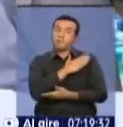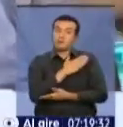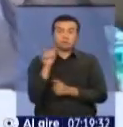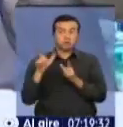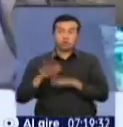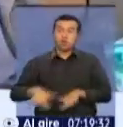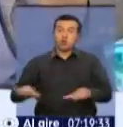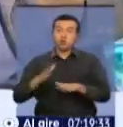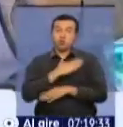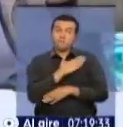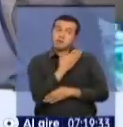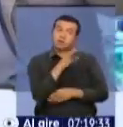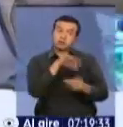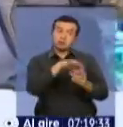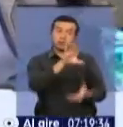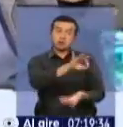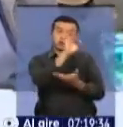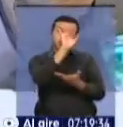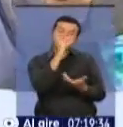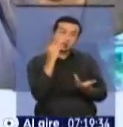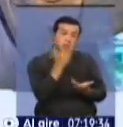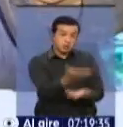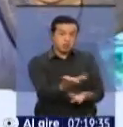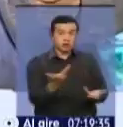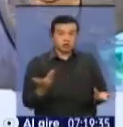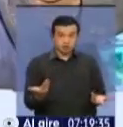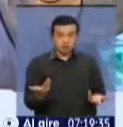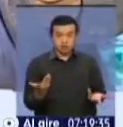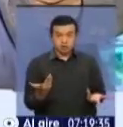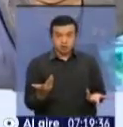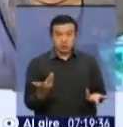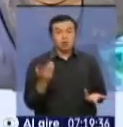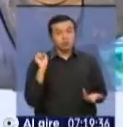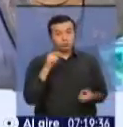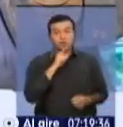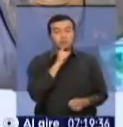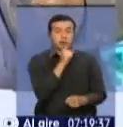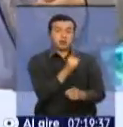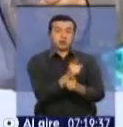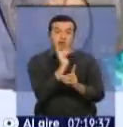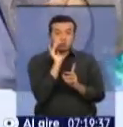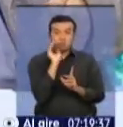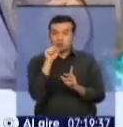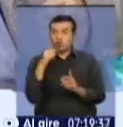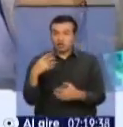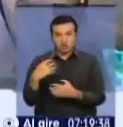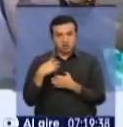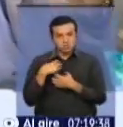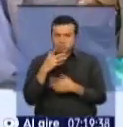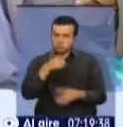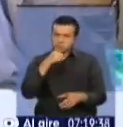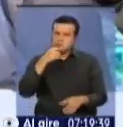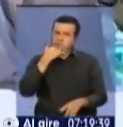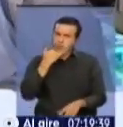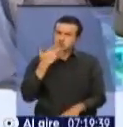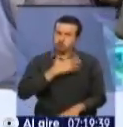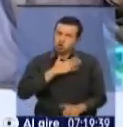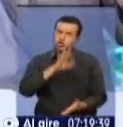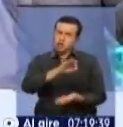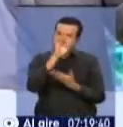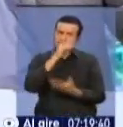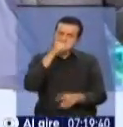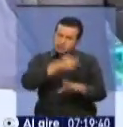la ciudadanía con su voto al que elige, al cual le puede recíprocamente reclamar el cumplimiento de